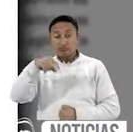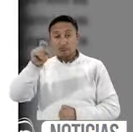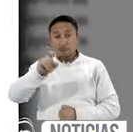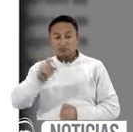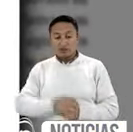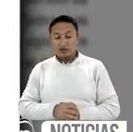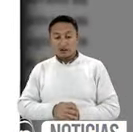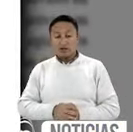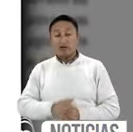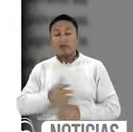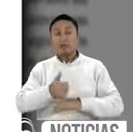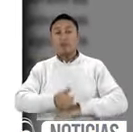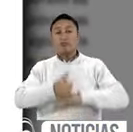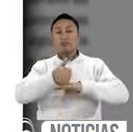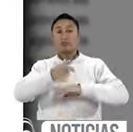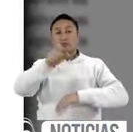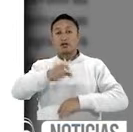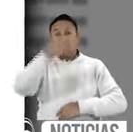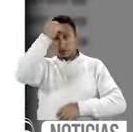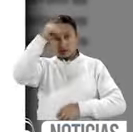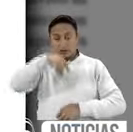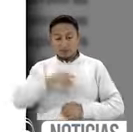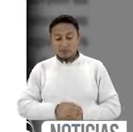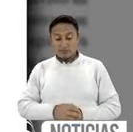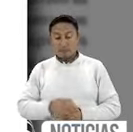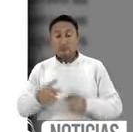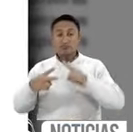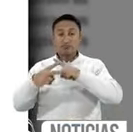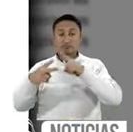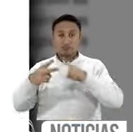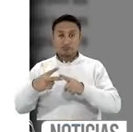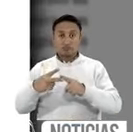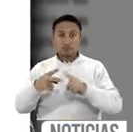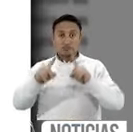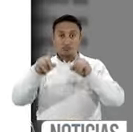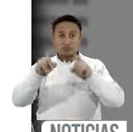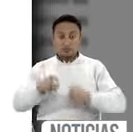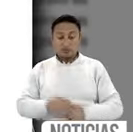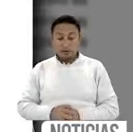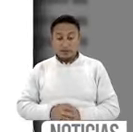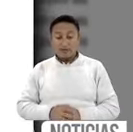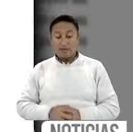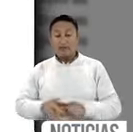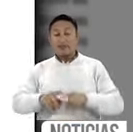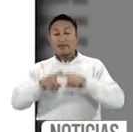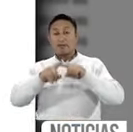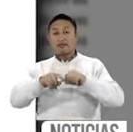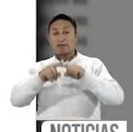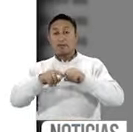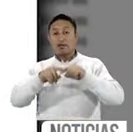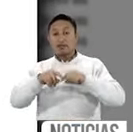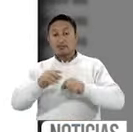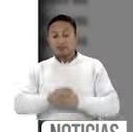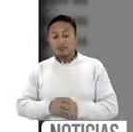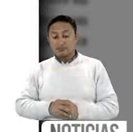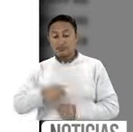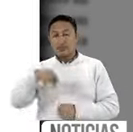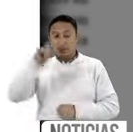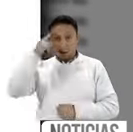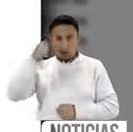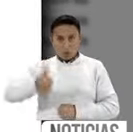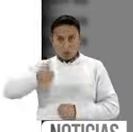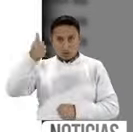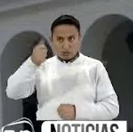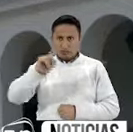de un pronunciamiento ciudadano, ya que ambas temáticas no solo dependen de las acciones que realice el